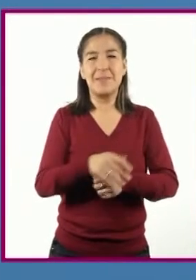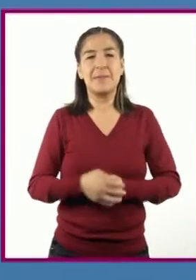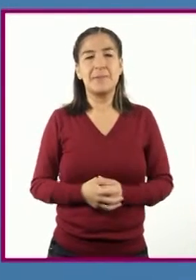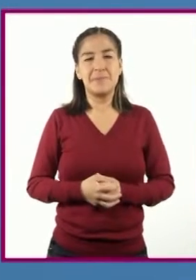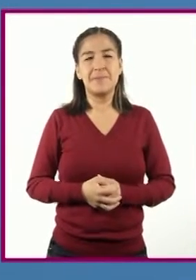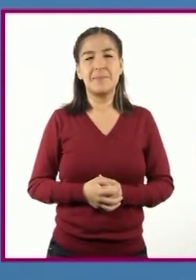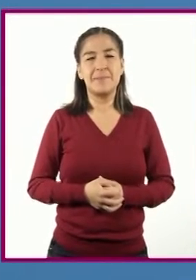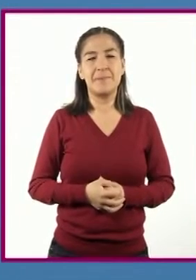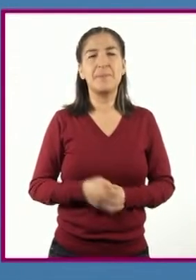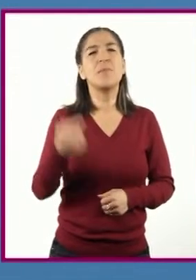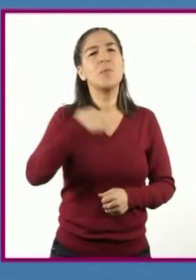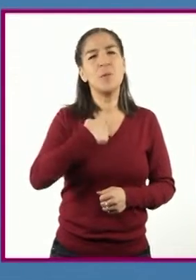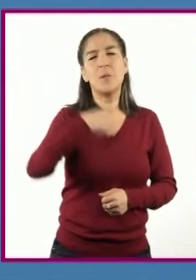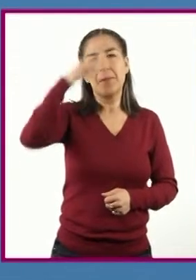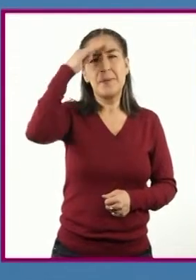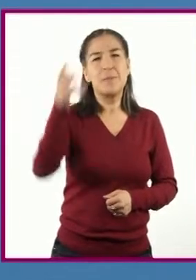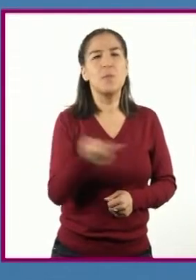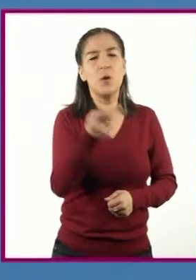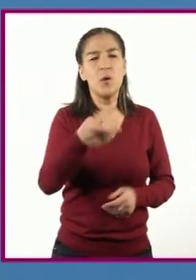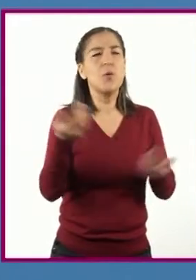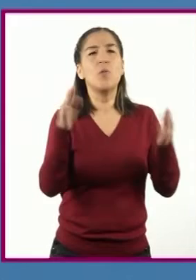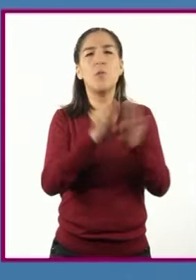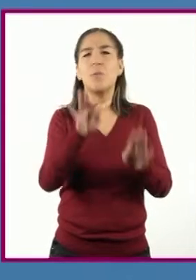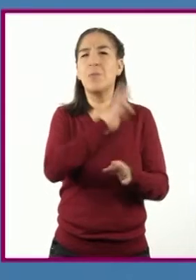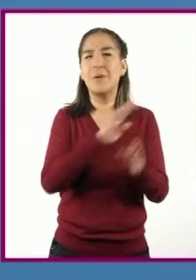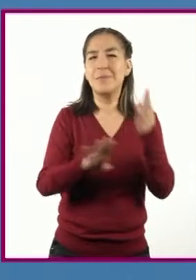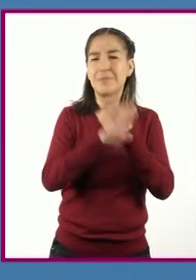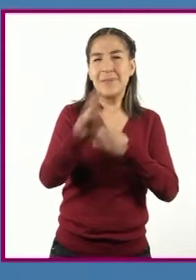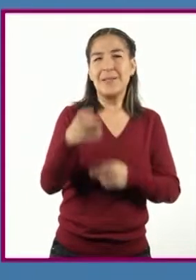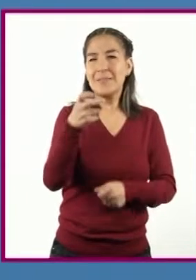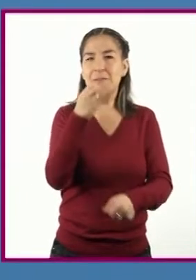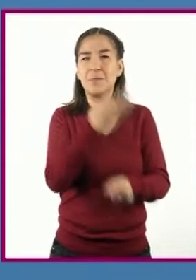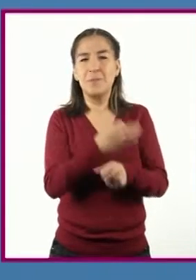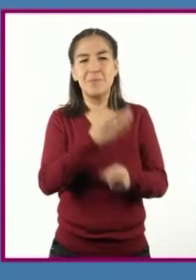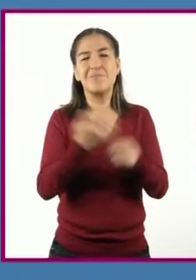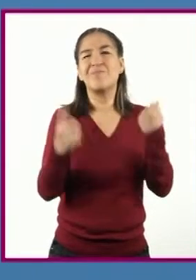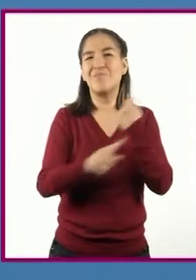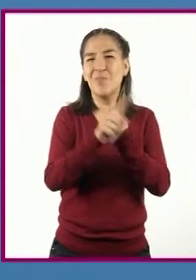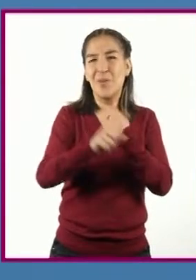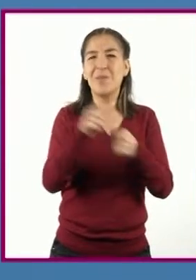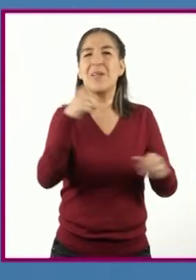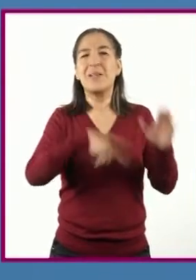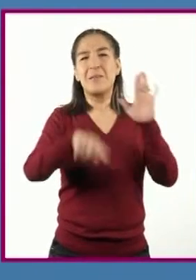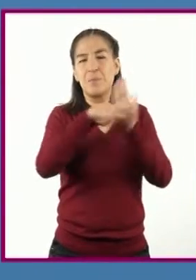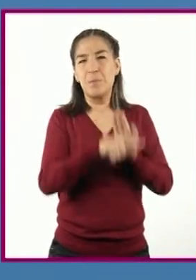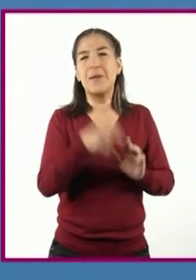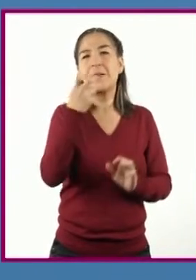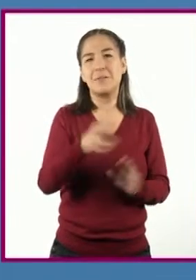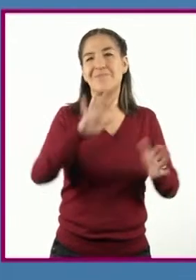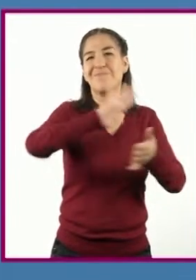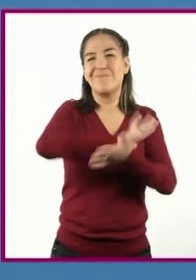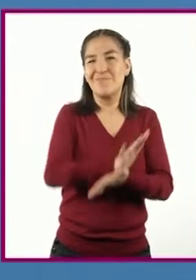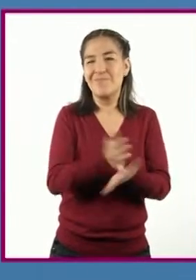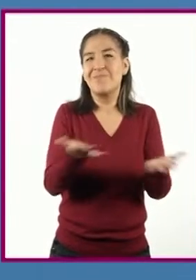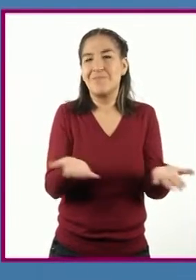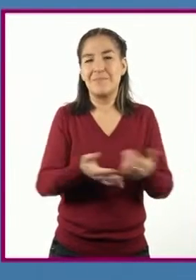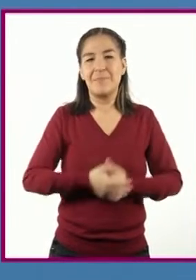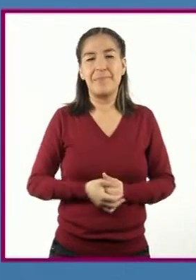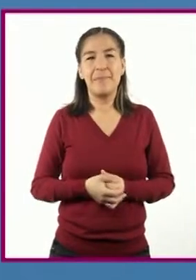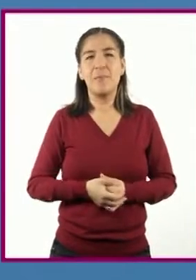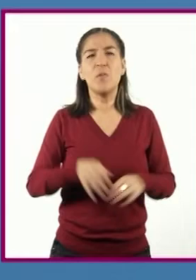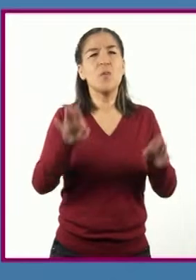Y me preguntaba cómo podemos evitar esas manifestaciones negativas como la discriminación,